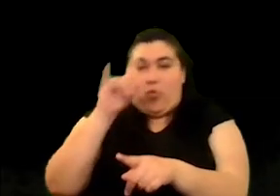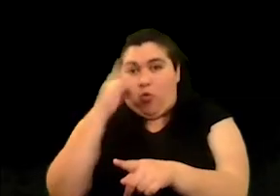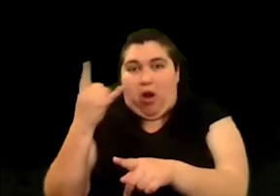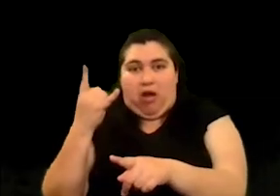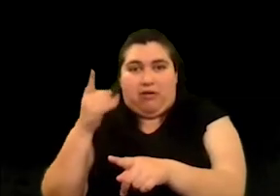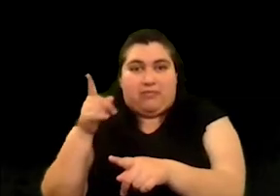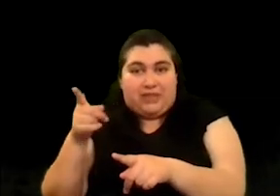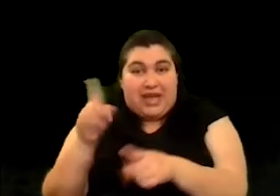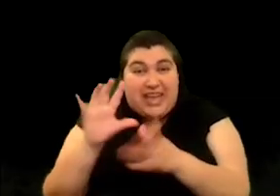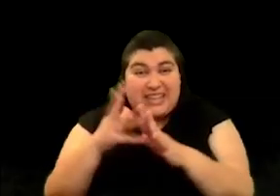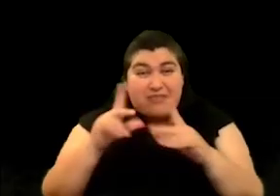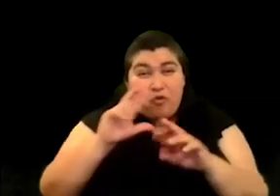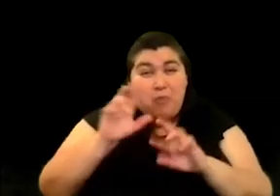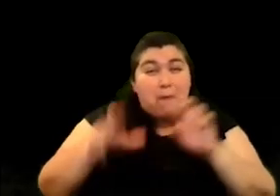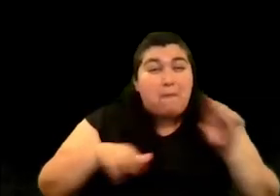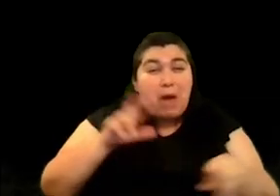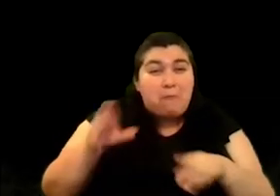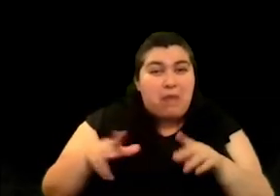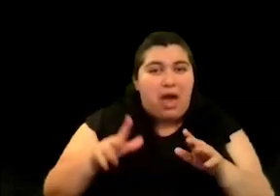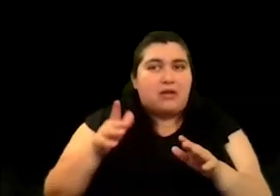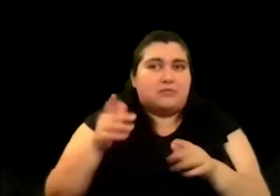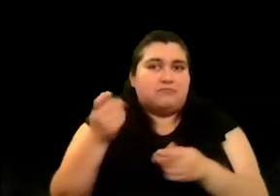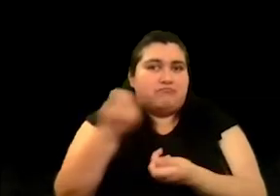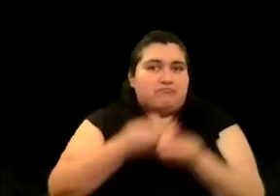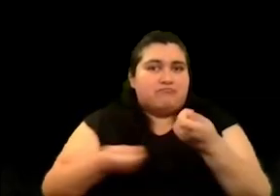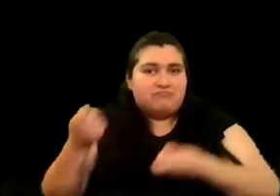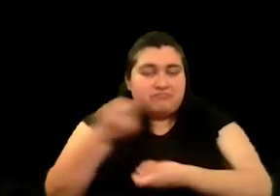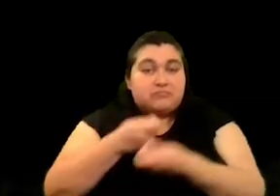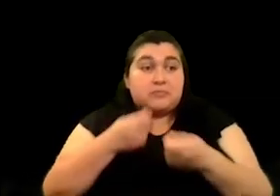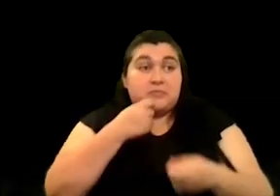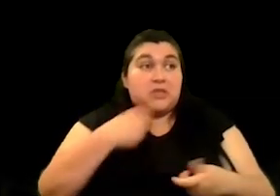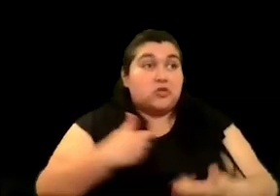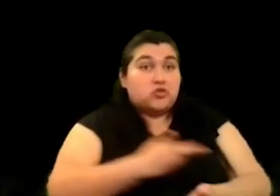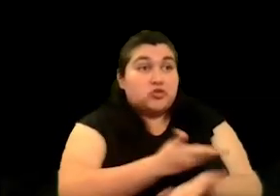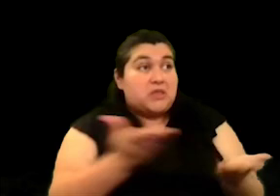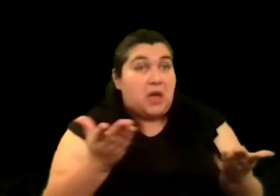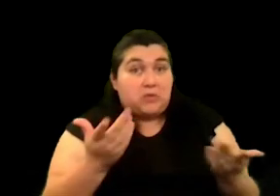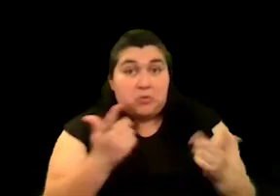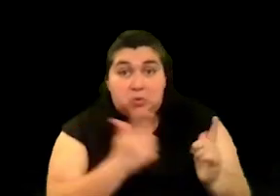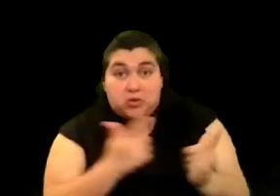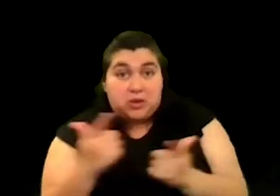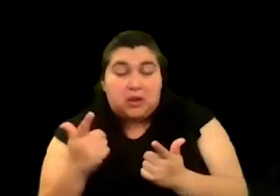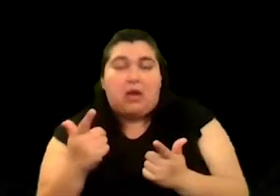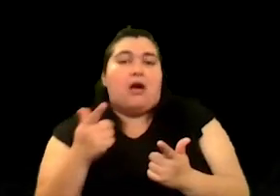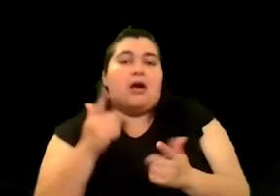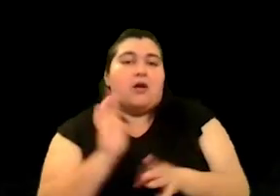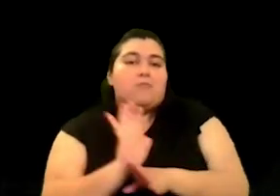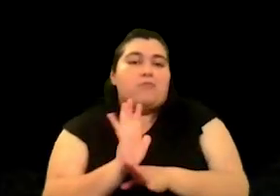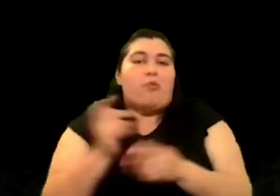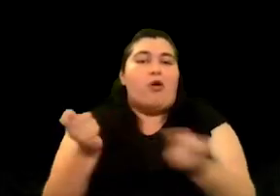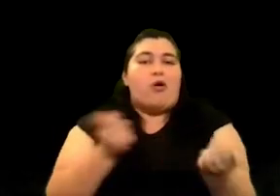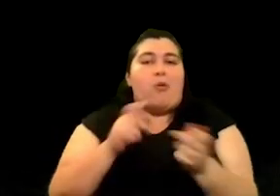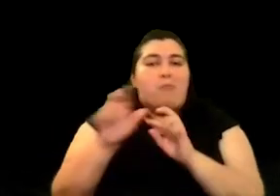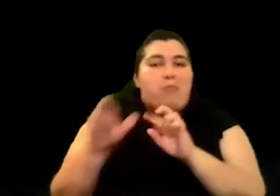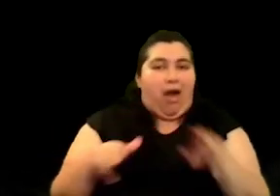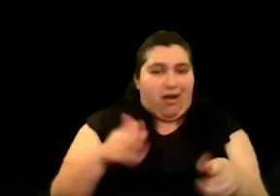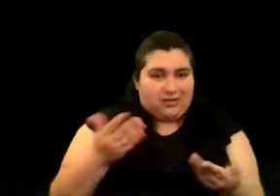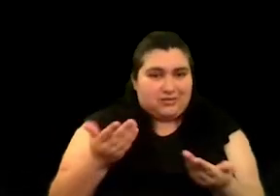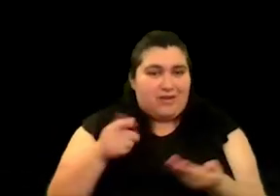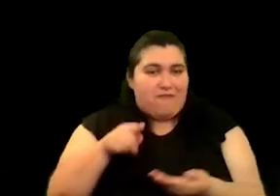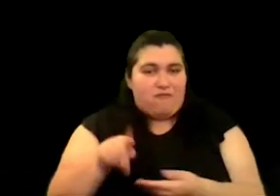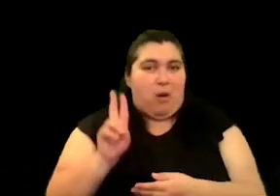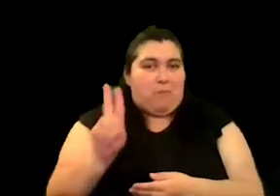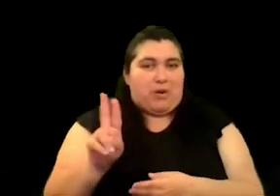de planificación fiscal, si la sociedad trader no tiene sustancia, es una planificación fiscal elusiva no permitida.